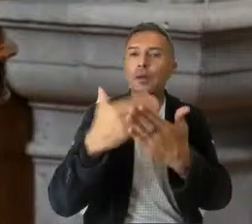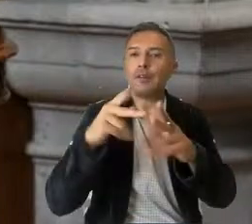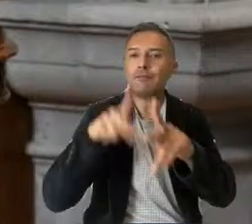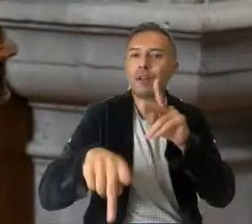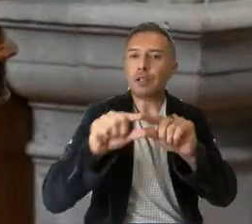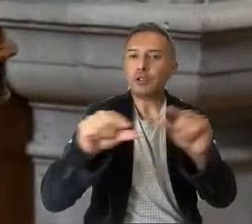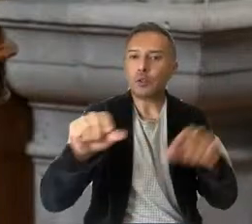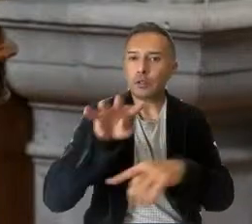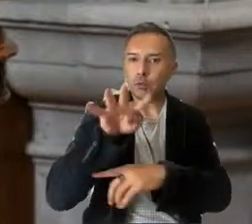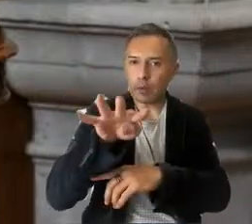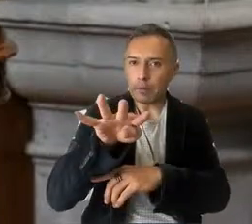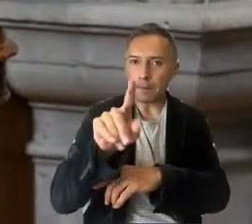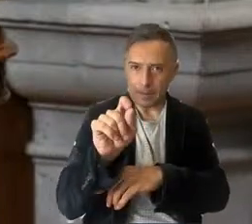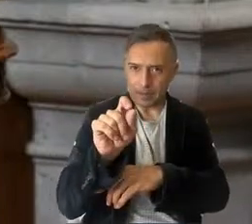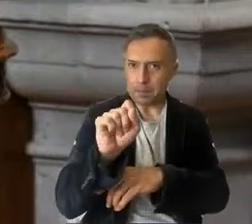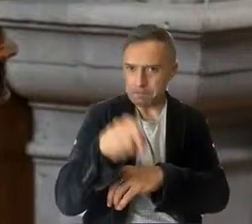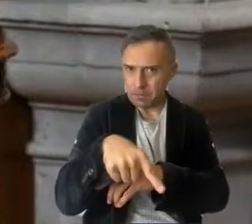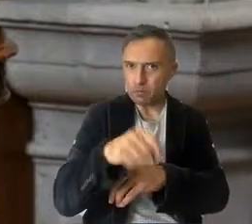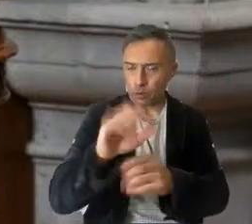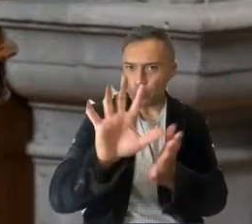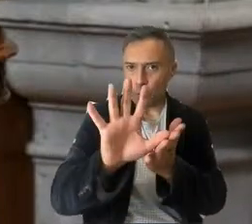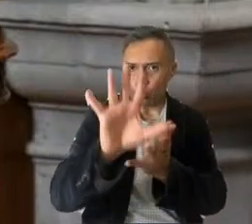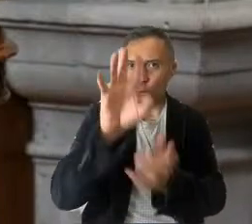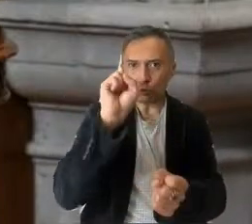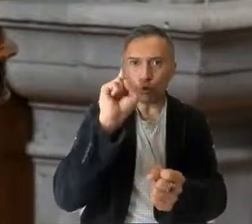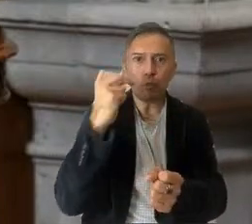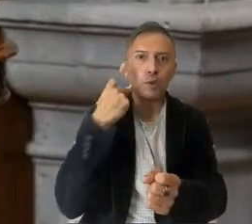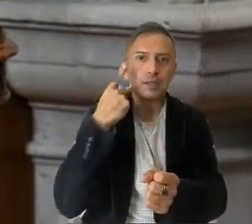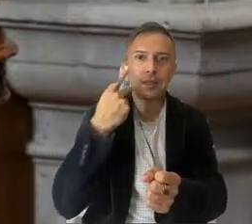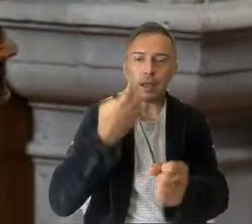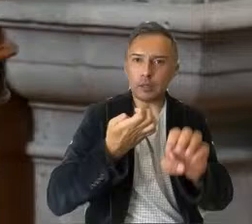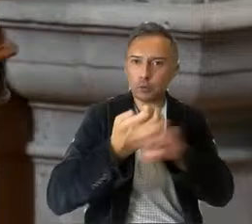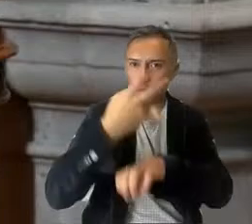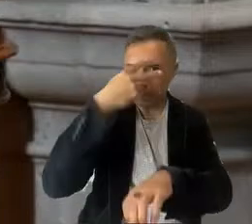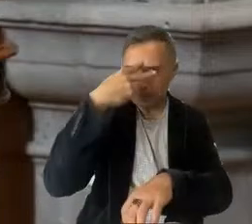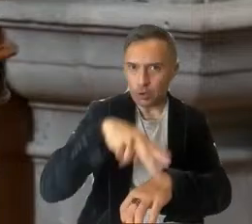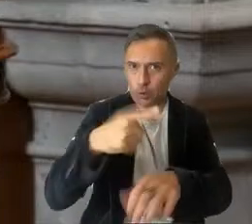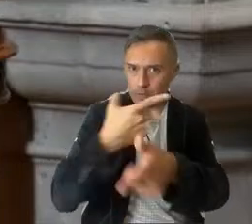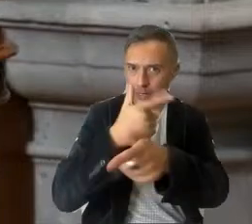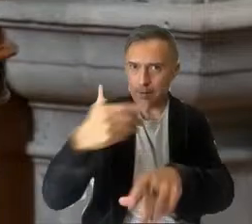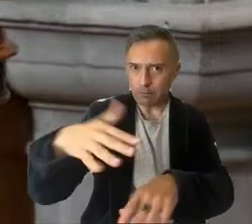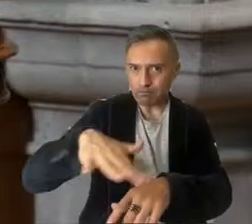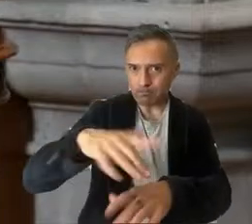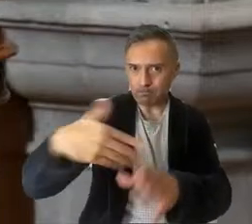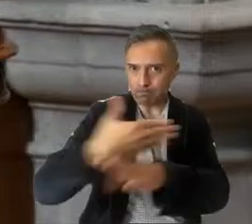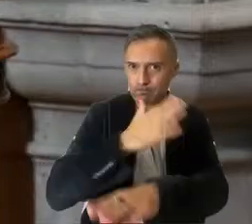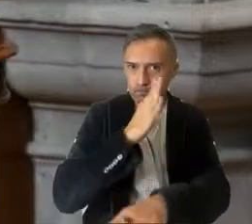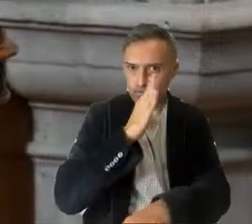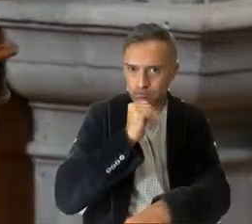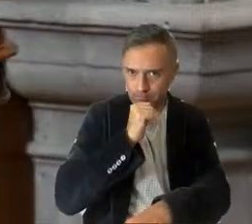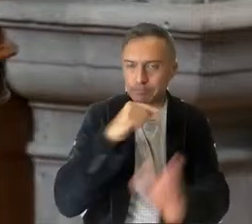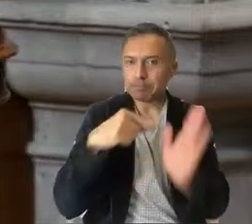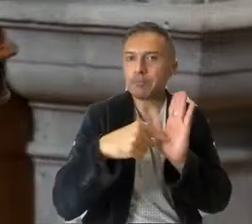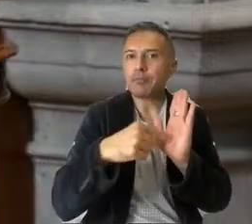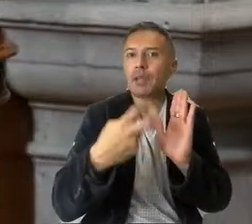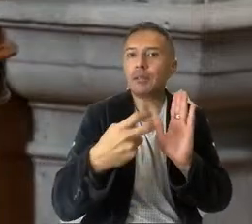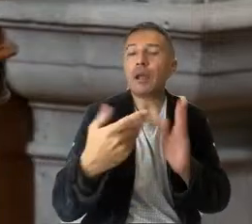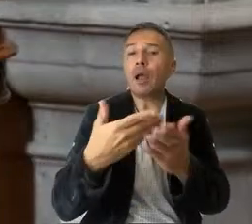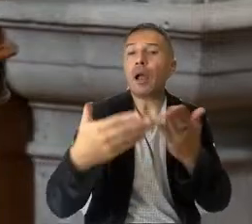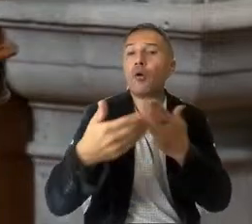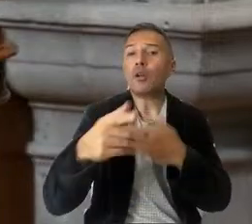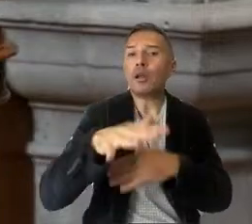fracción 19 y 20 de la Constitución Política del Estado Libre y Soberano de México, me permito entregar a